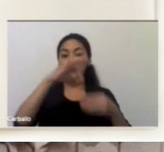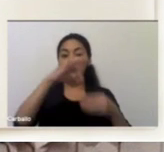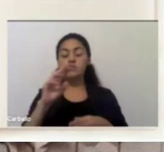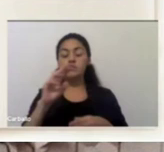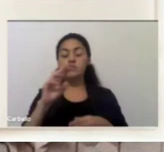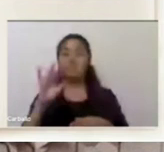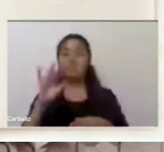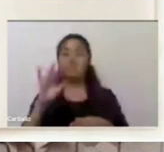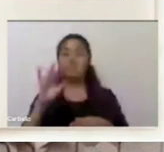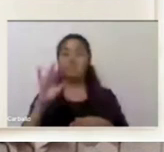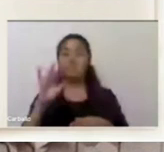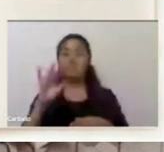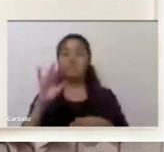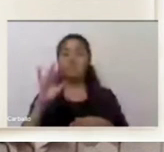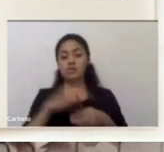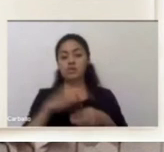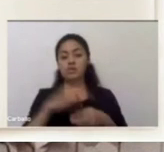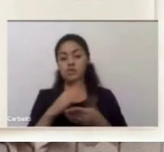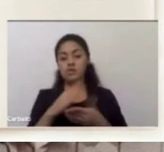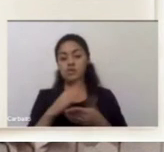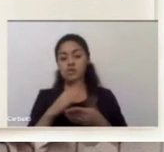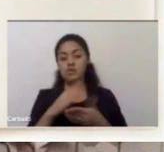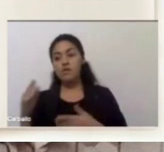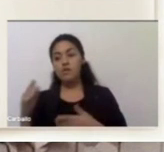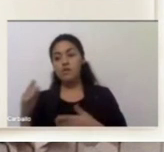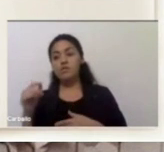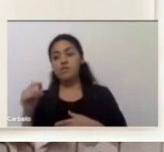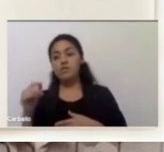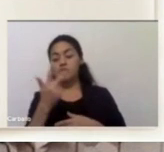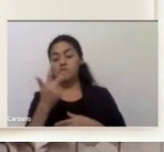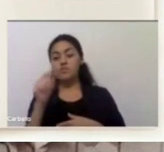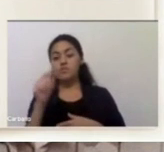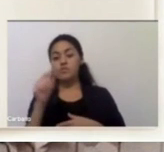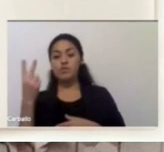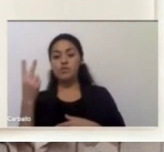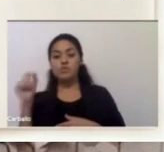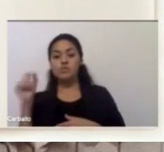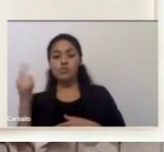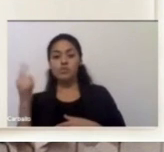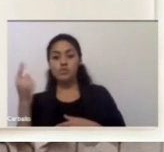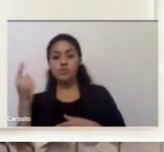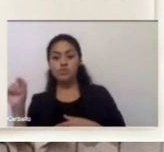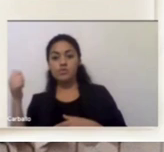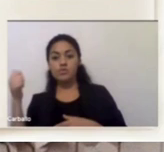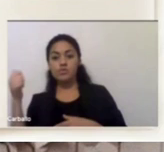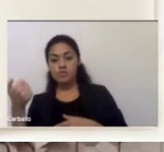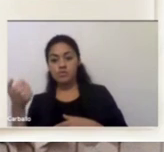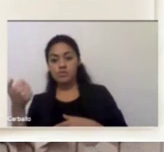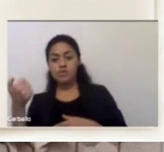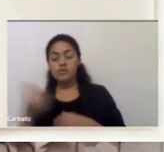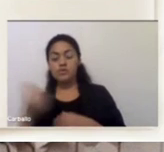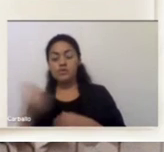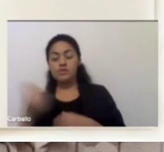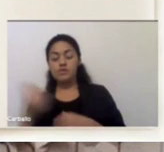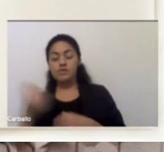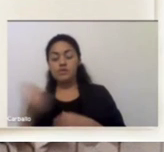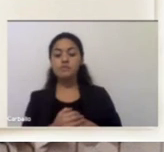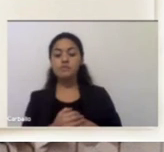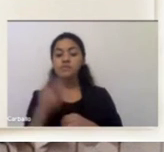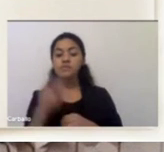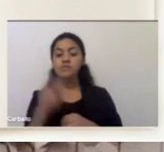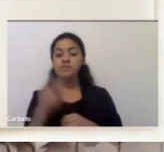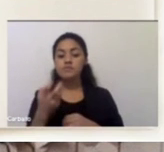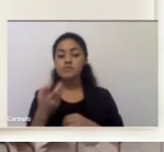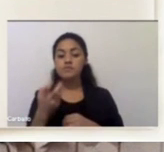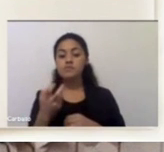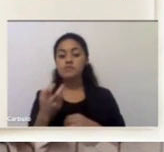8.2.1.6 de la presente resolución. Segundo, se corrige y modifica el cómputo de la elección de la gobernatura para quedar en los